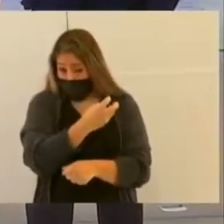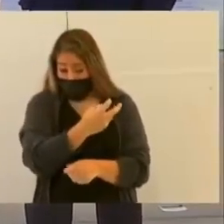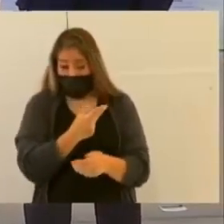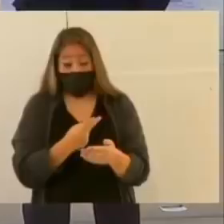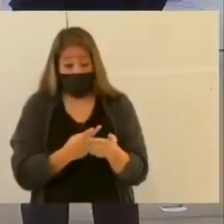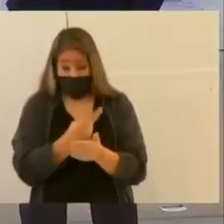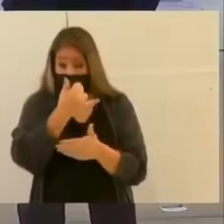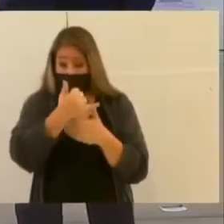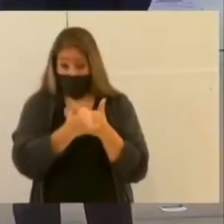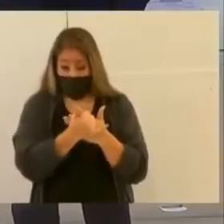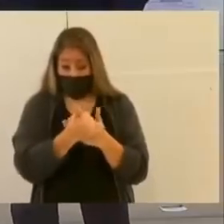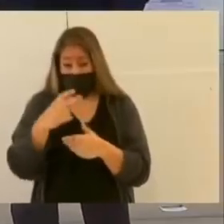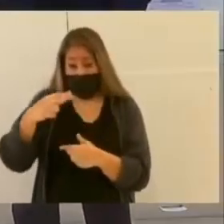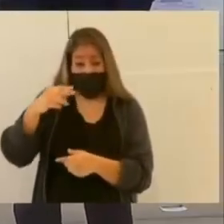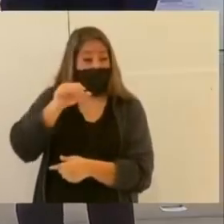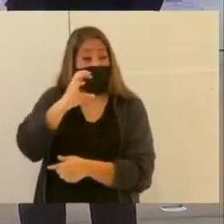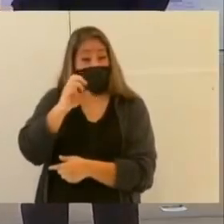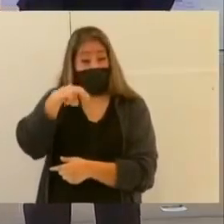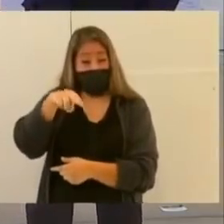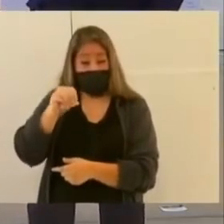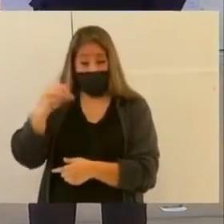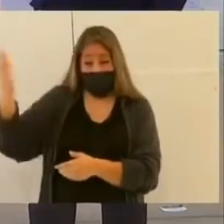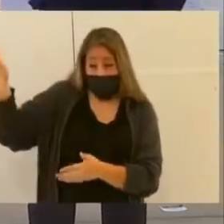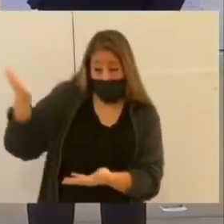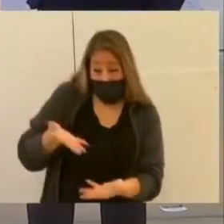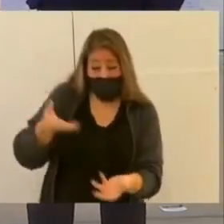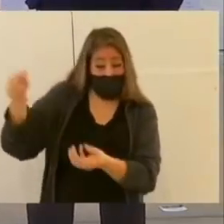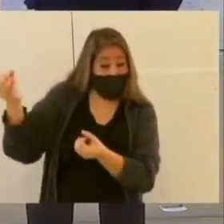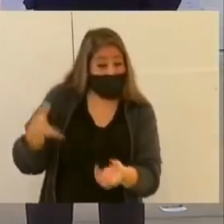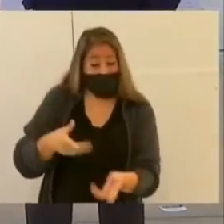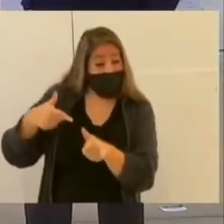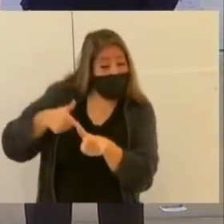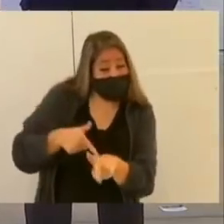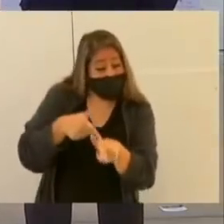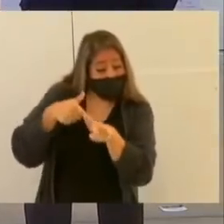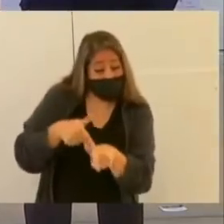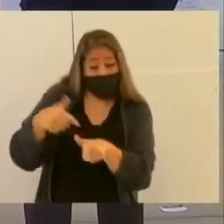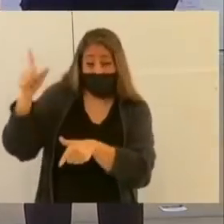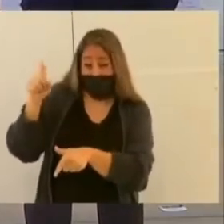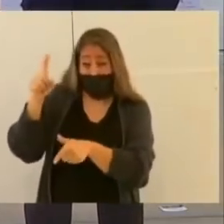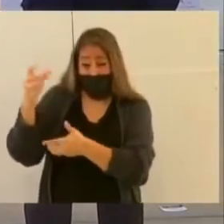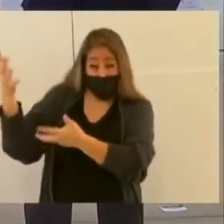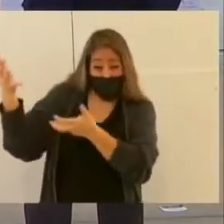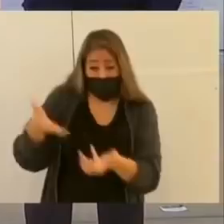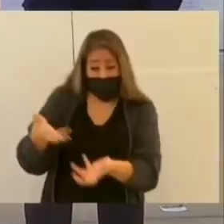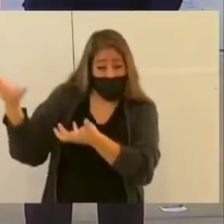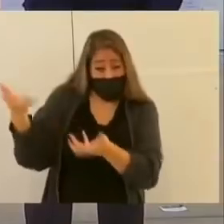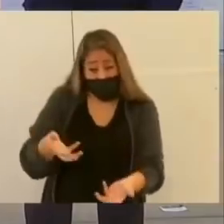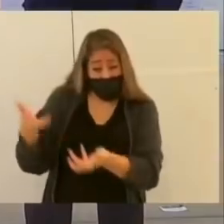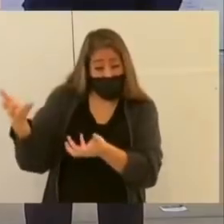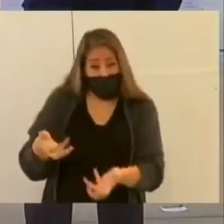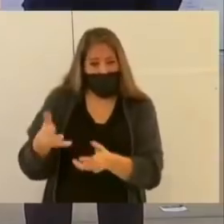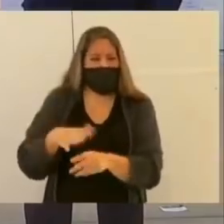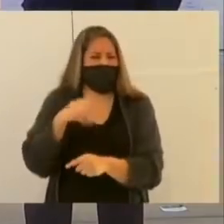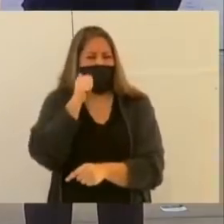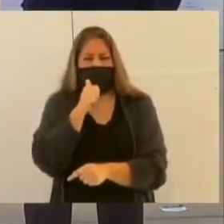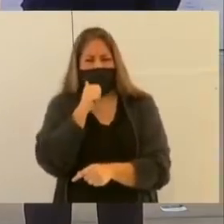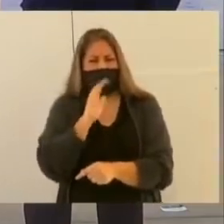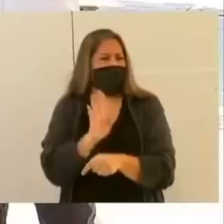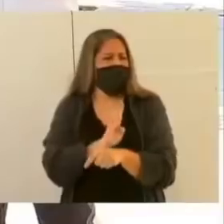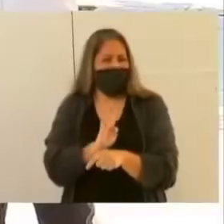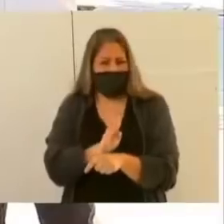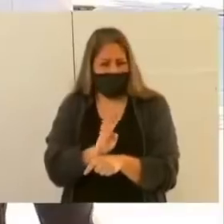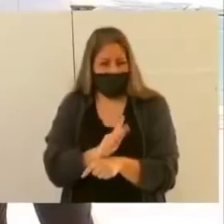el Cañón de Fernández va a traer agua continuamente, que va a salir de la presa Francisco Zarco y va a traer